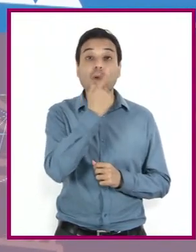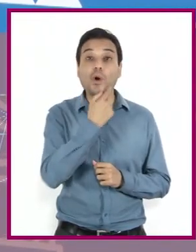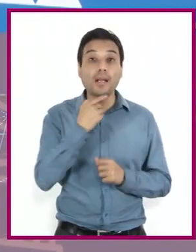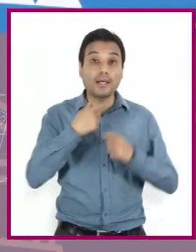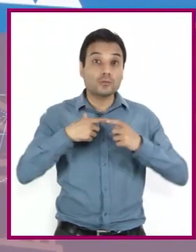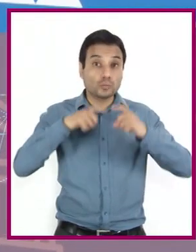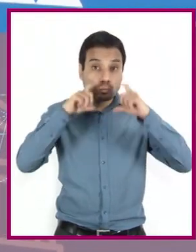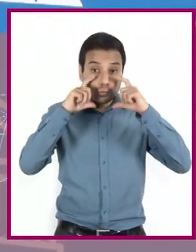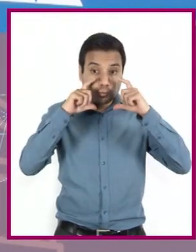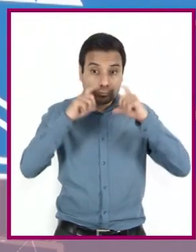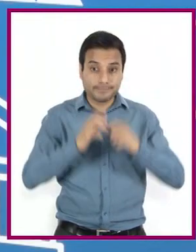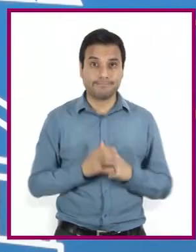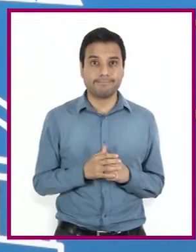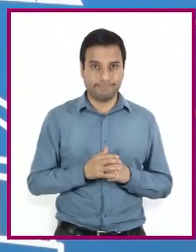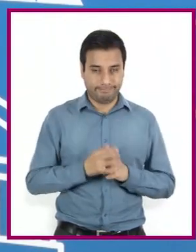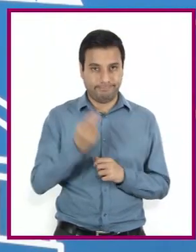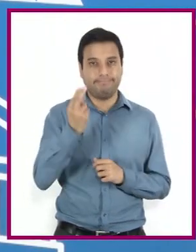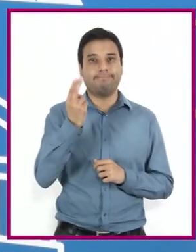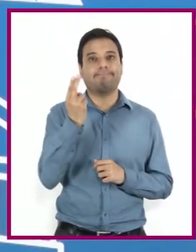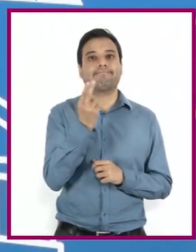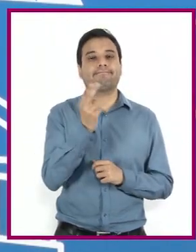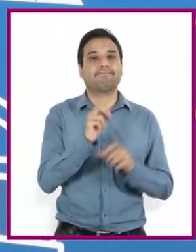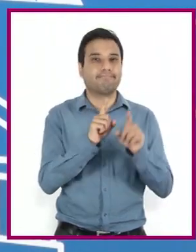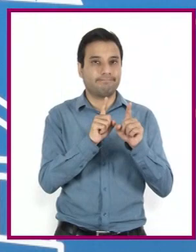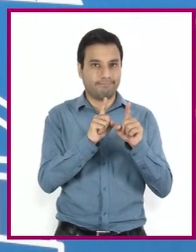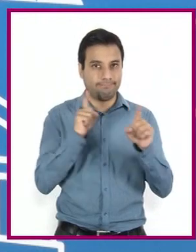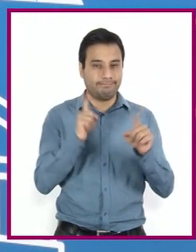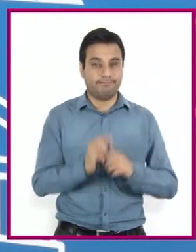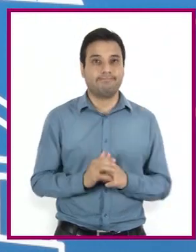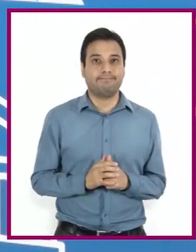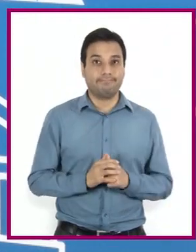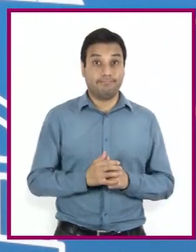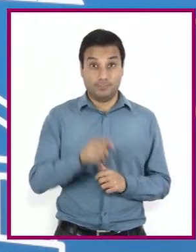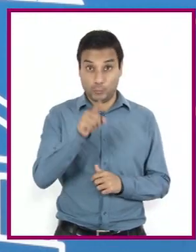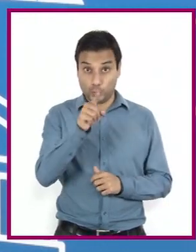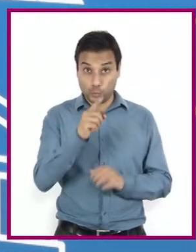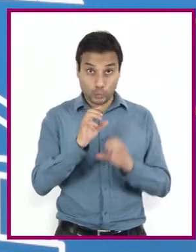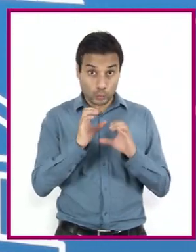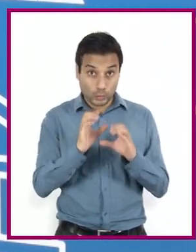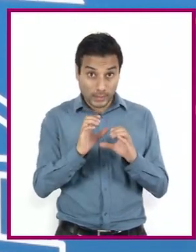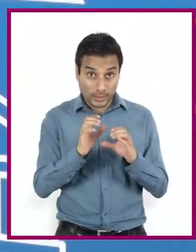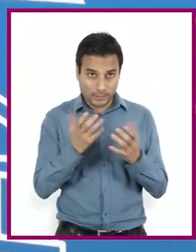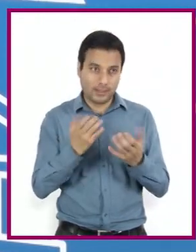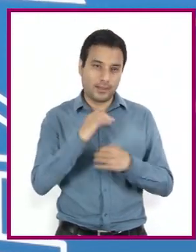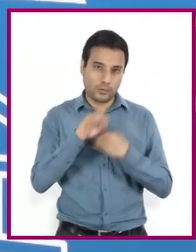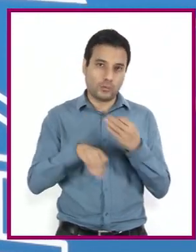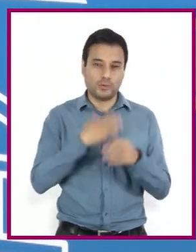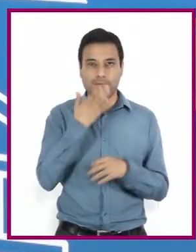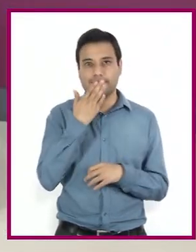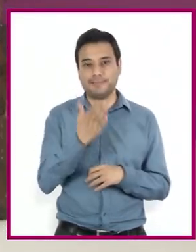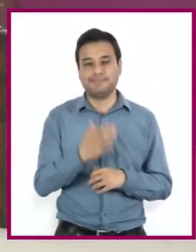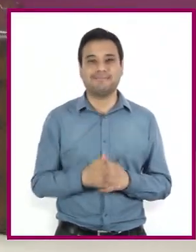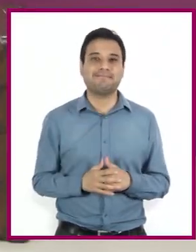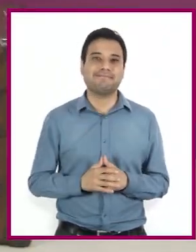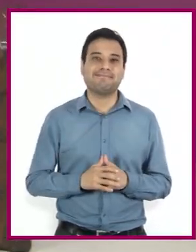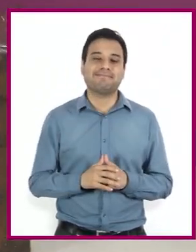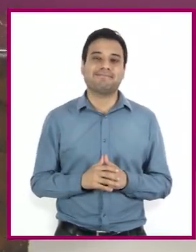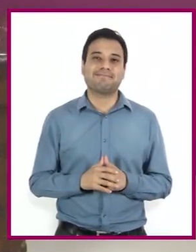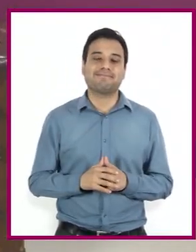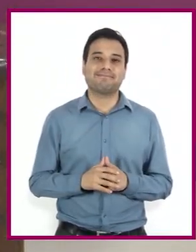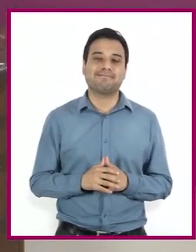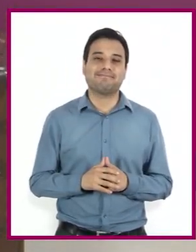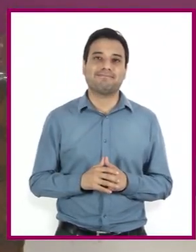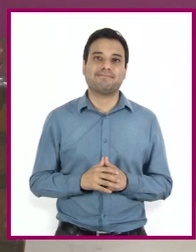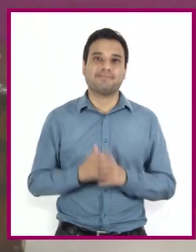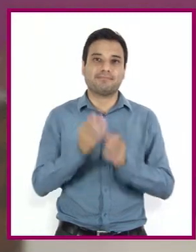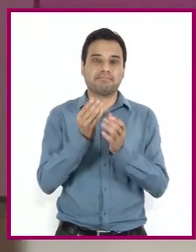y mantengan la sana distancia. Recuerden que al cuidarnos a nosotros, cuidamos a los demás. El